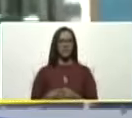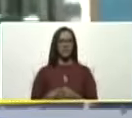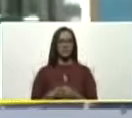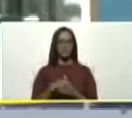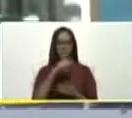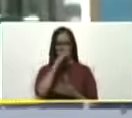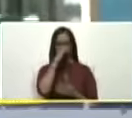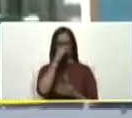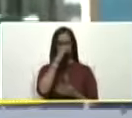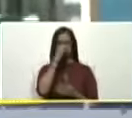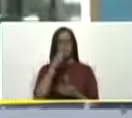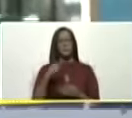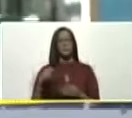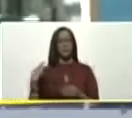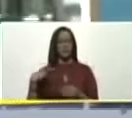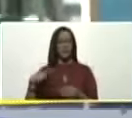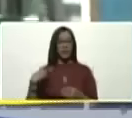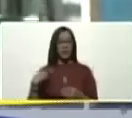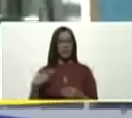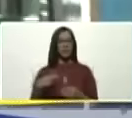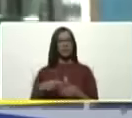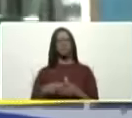Fue la República